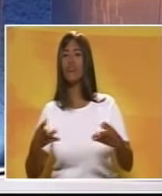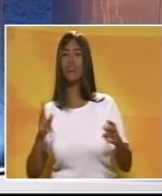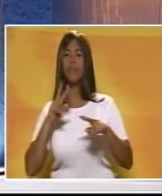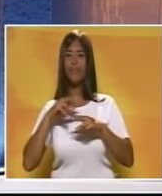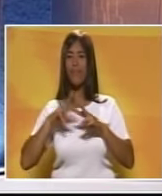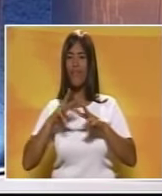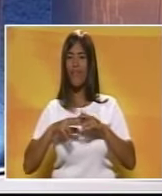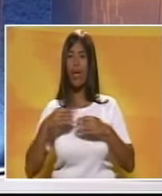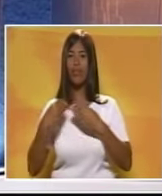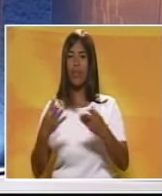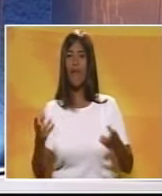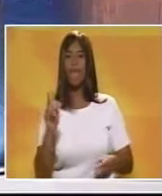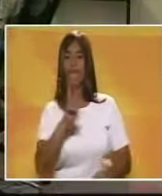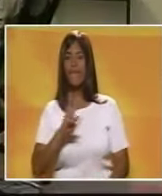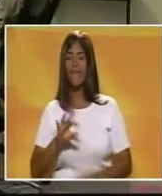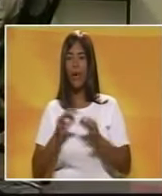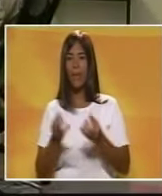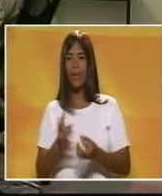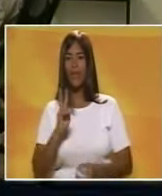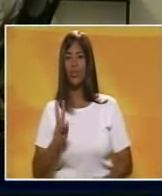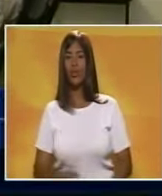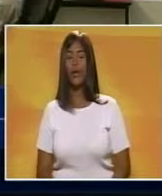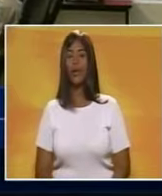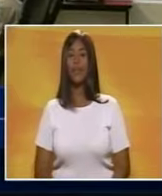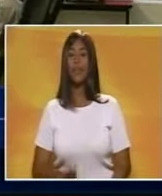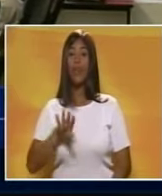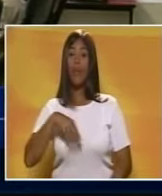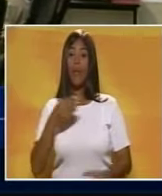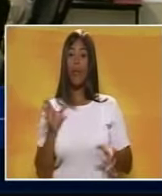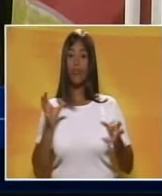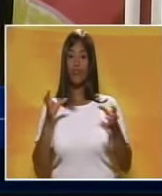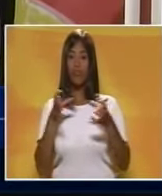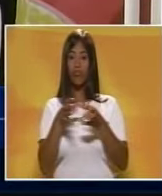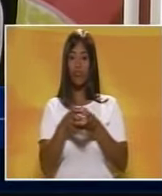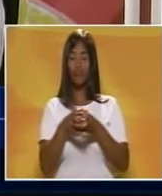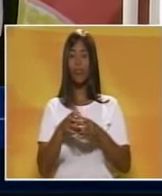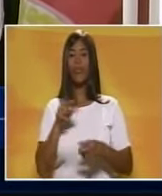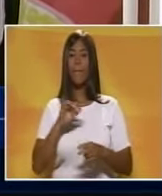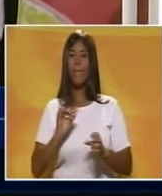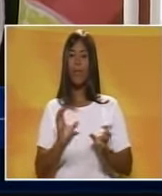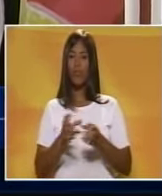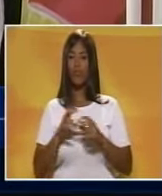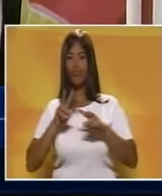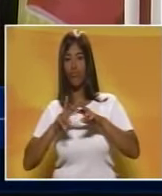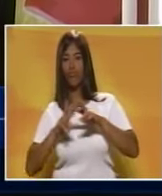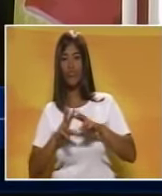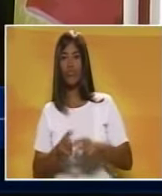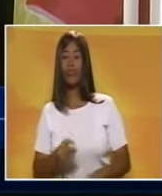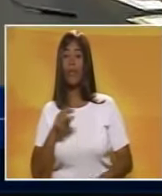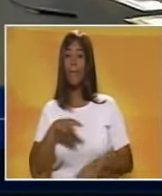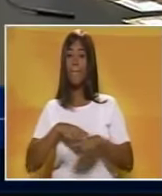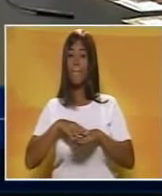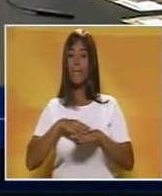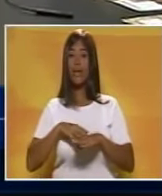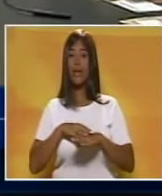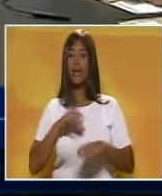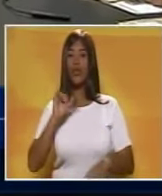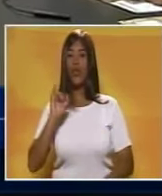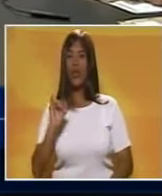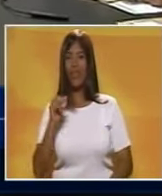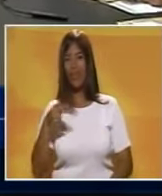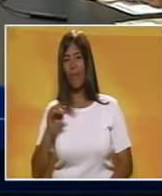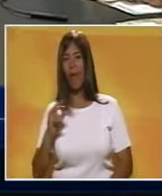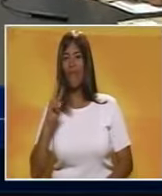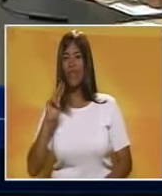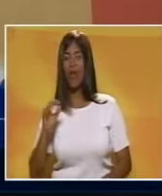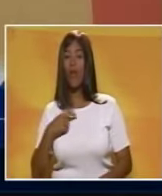Liz Flores nos informa. Después de la reunión del órgano superior de vivienda, el ministro Ildemaro Villarroel habló sobre el avance